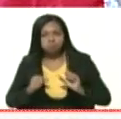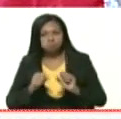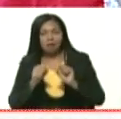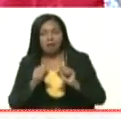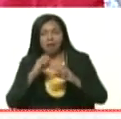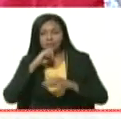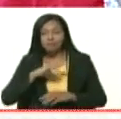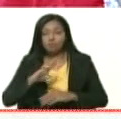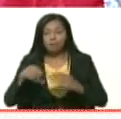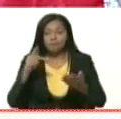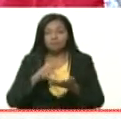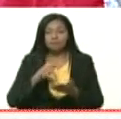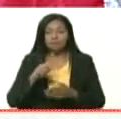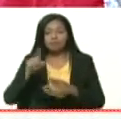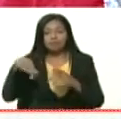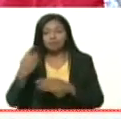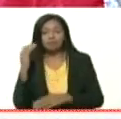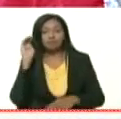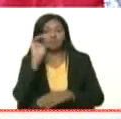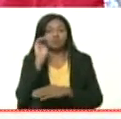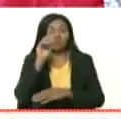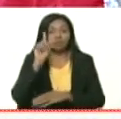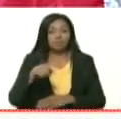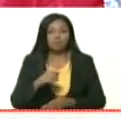historia presente y en los retos futuros.